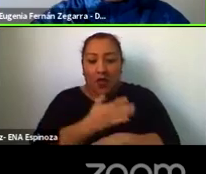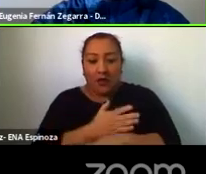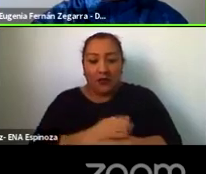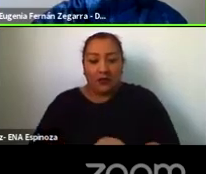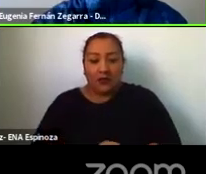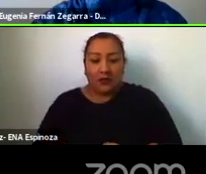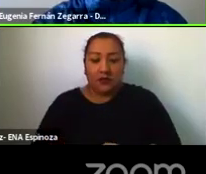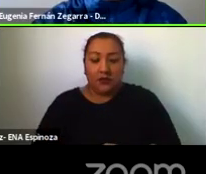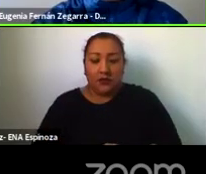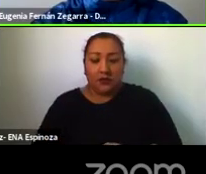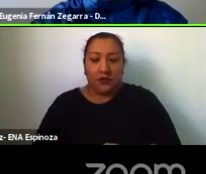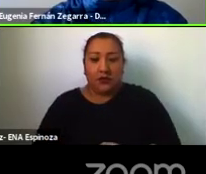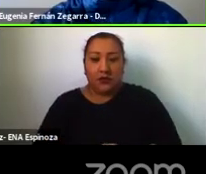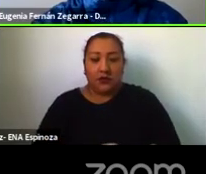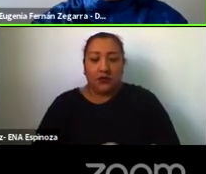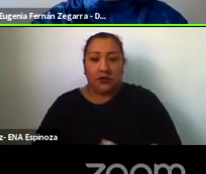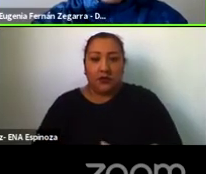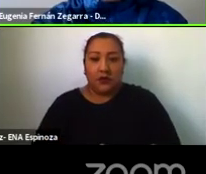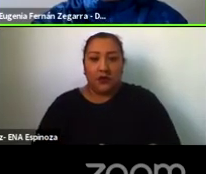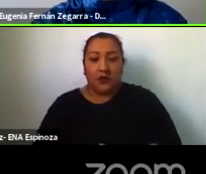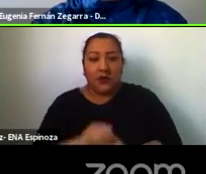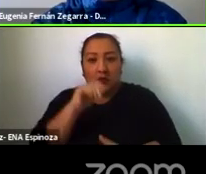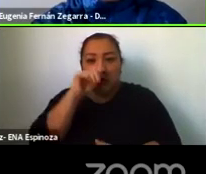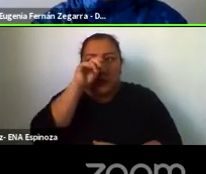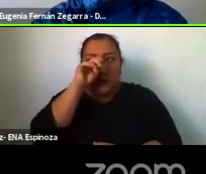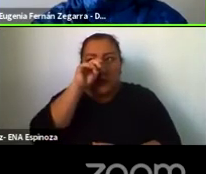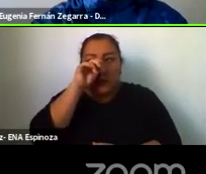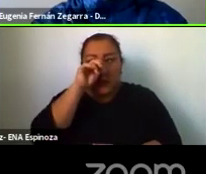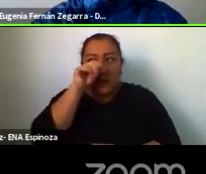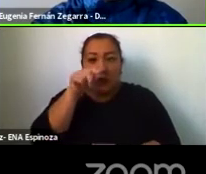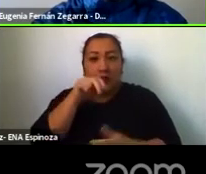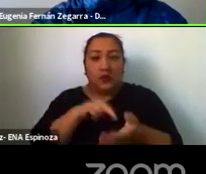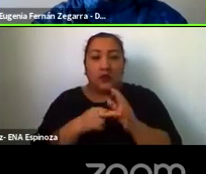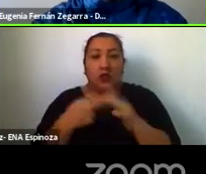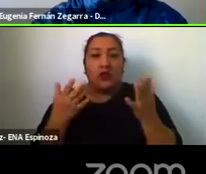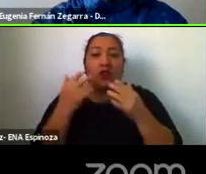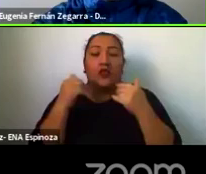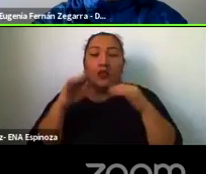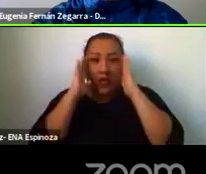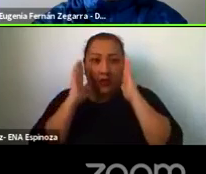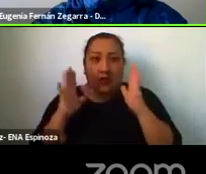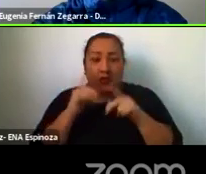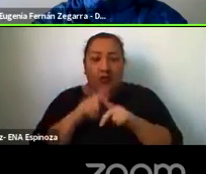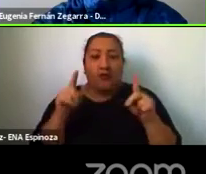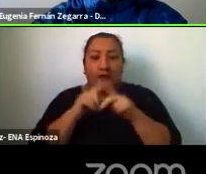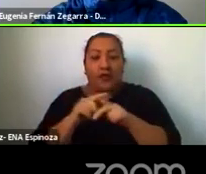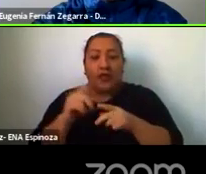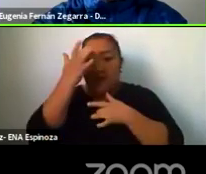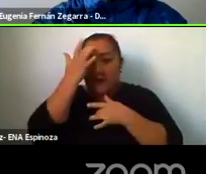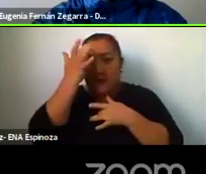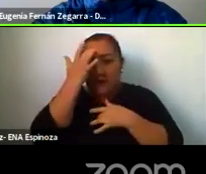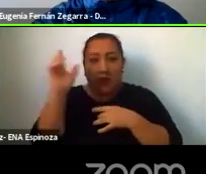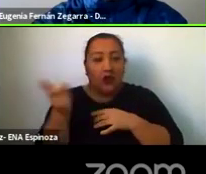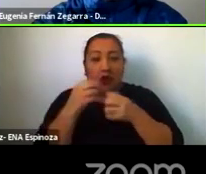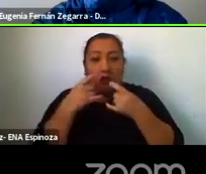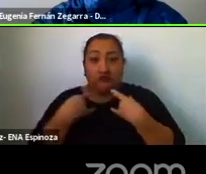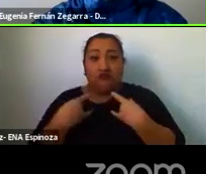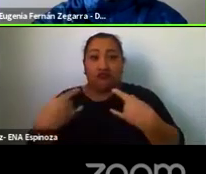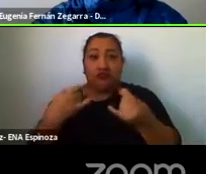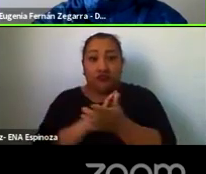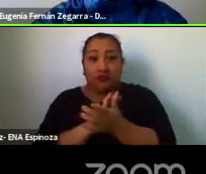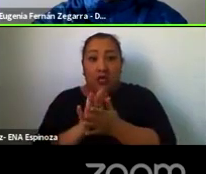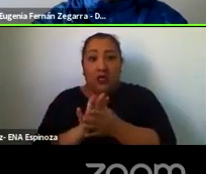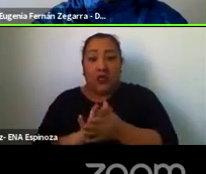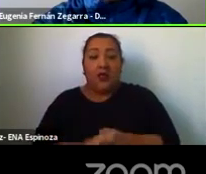primer nivel de atención. Y esto es vital, porque allí es donde se atienden las enfermedades no transmisibles y se